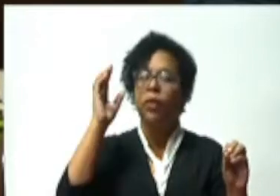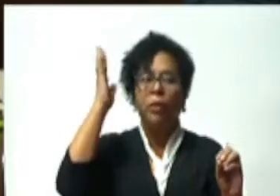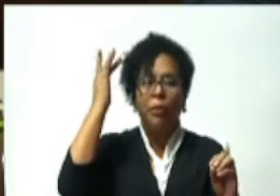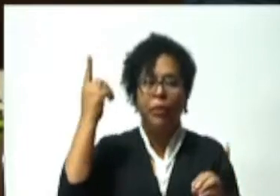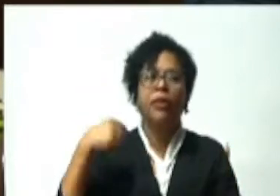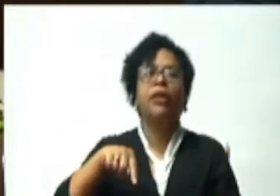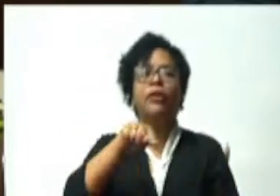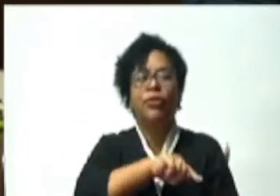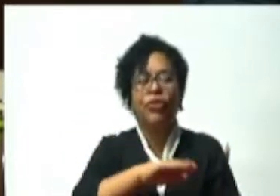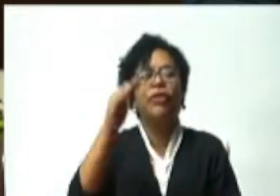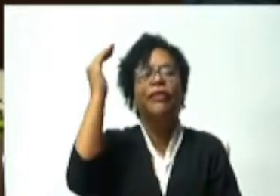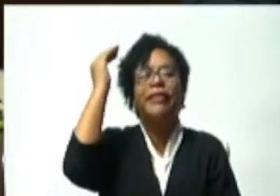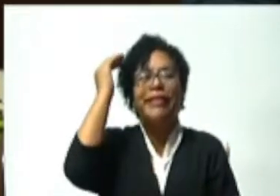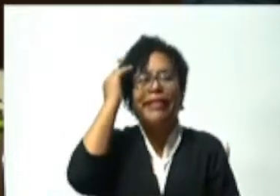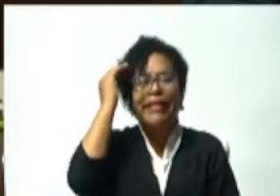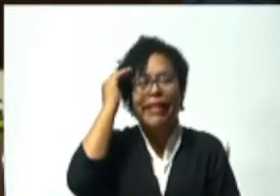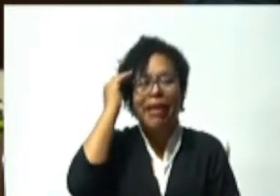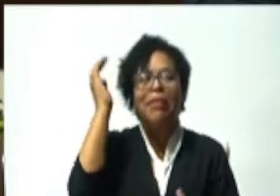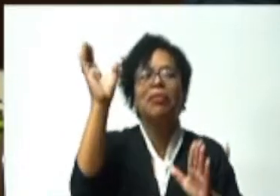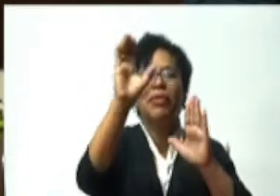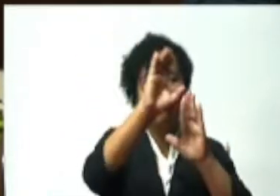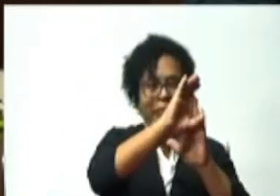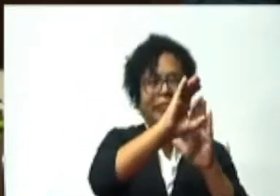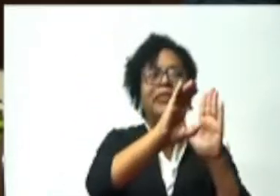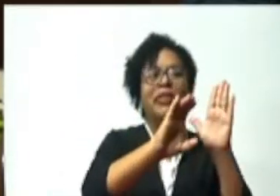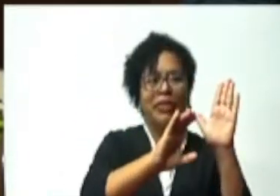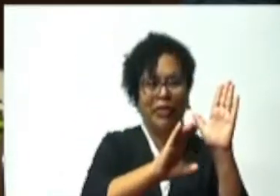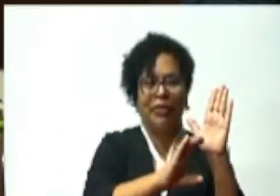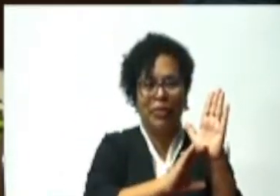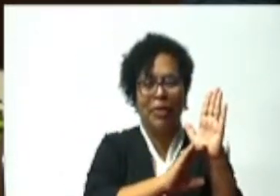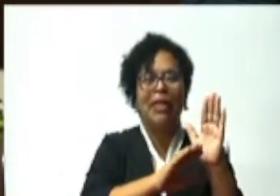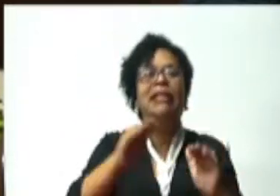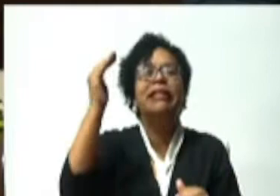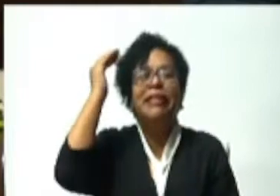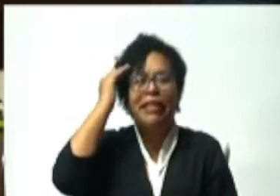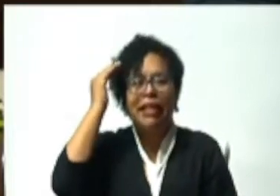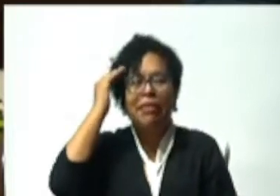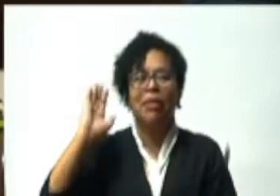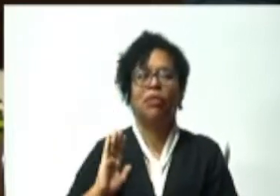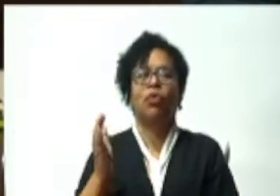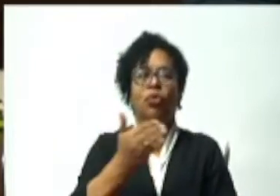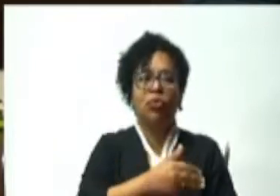la Constitución y conocemos nuestras prerrogativas.